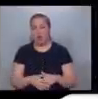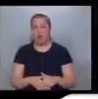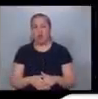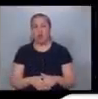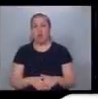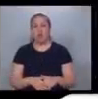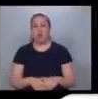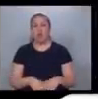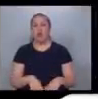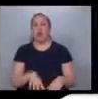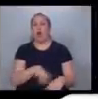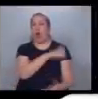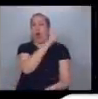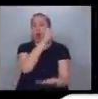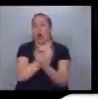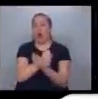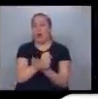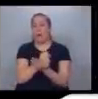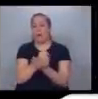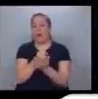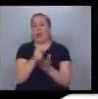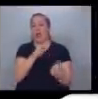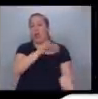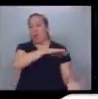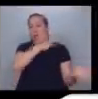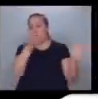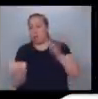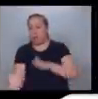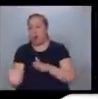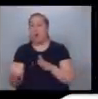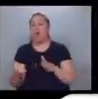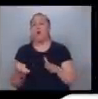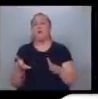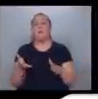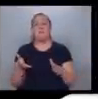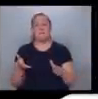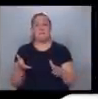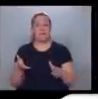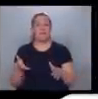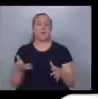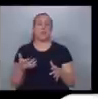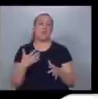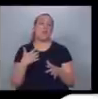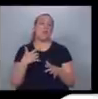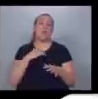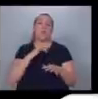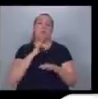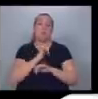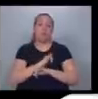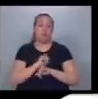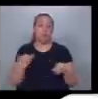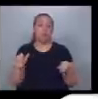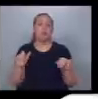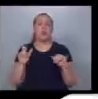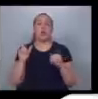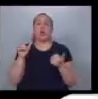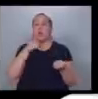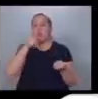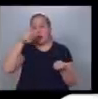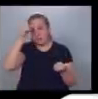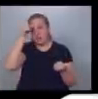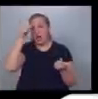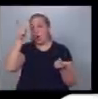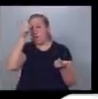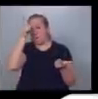su costado lateral derecho. De allí, bueno, pues se convocan todos los medios de sanidad, bomberos, policía, se